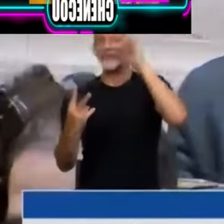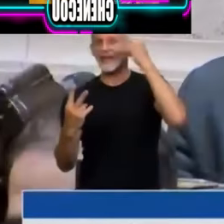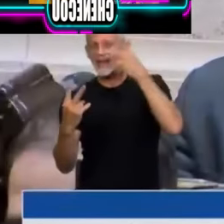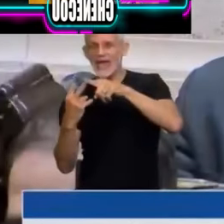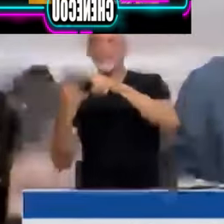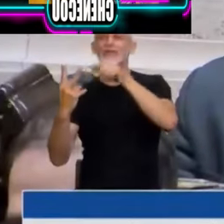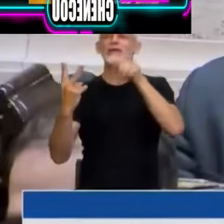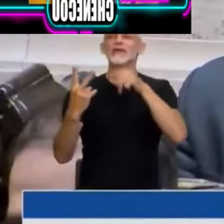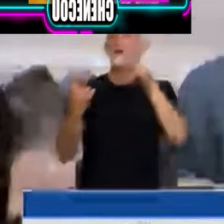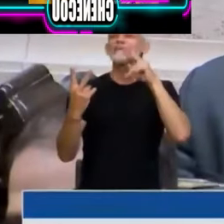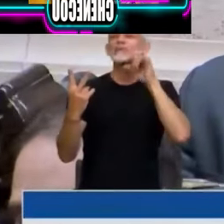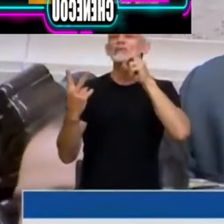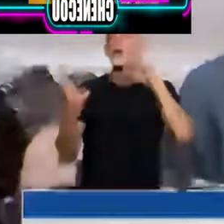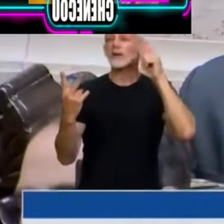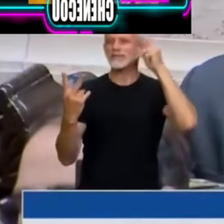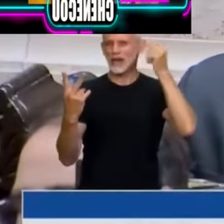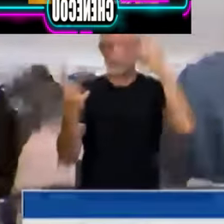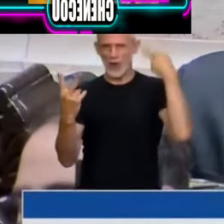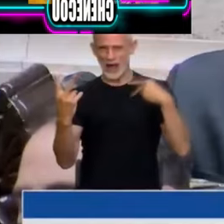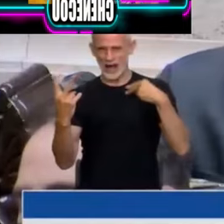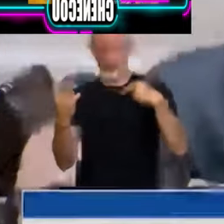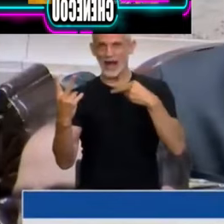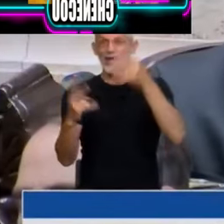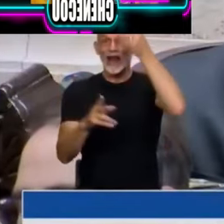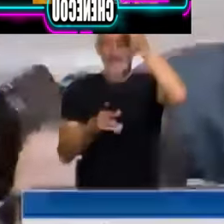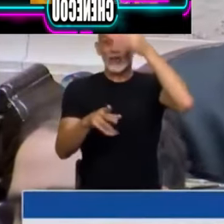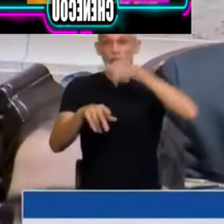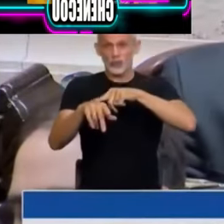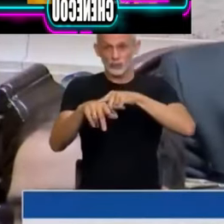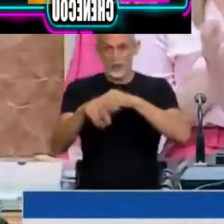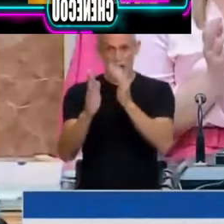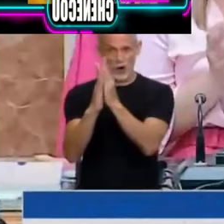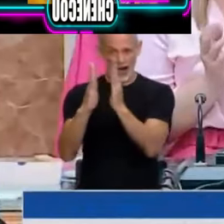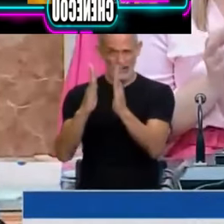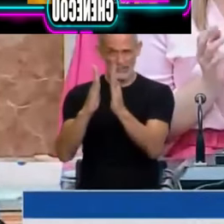Victoria Villarruel, y fijar las 12 horas.